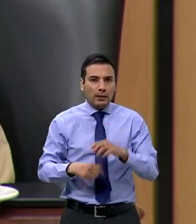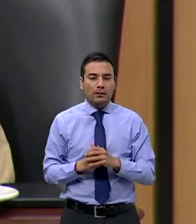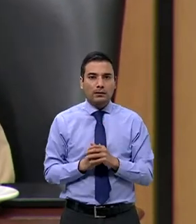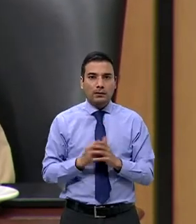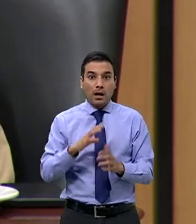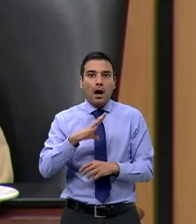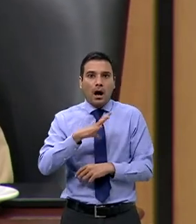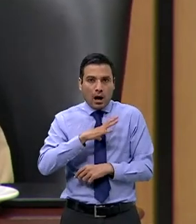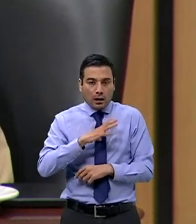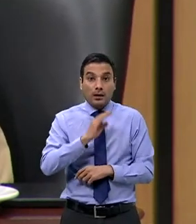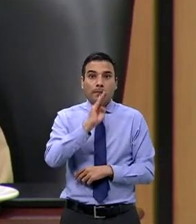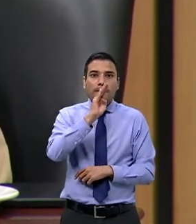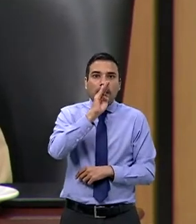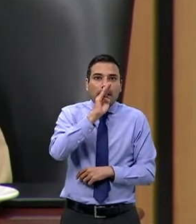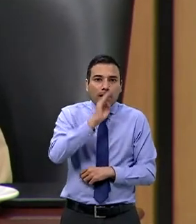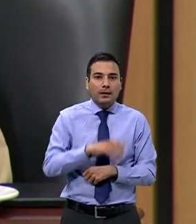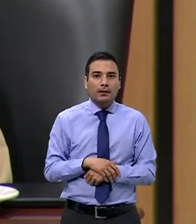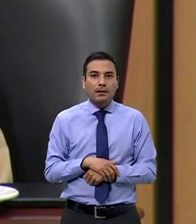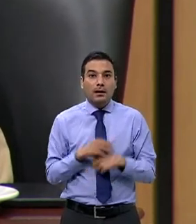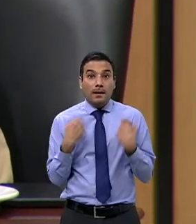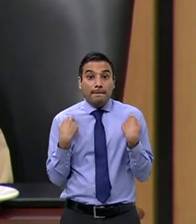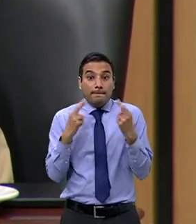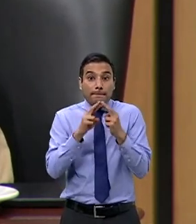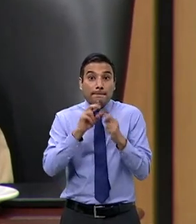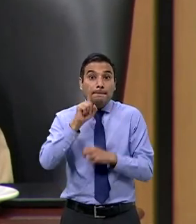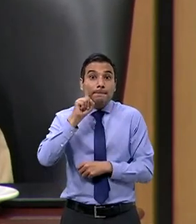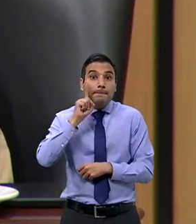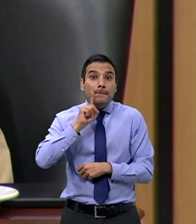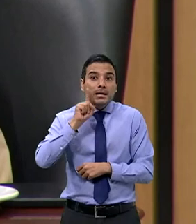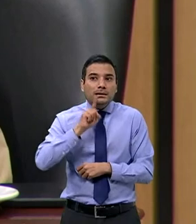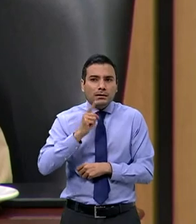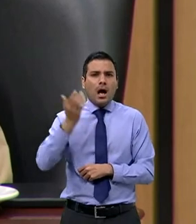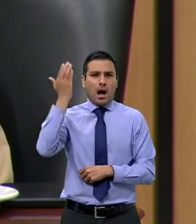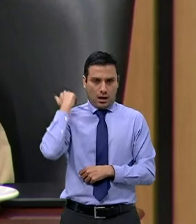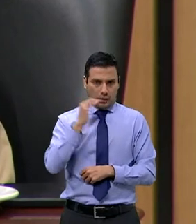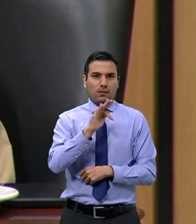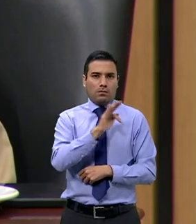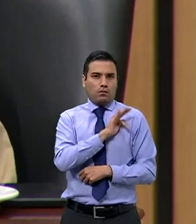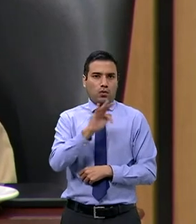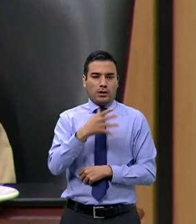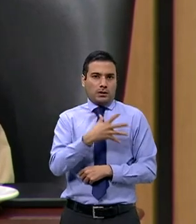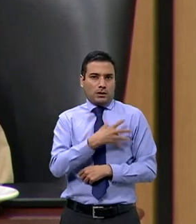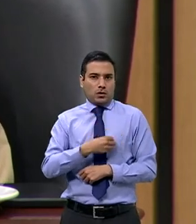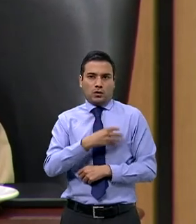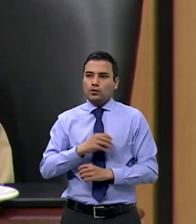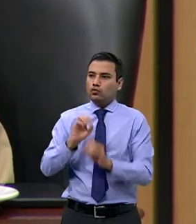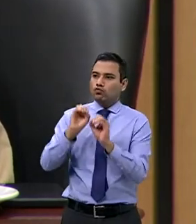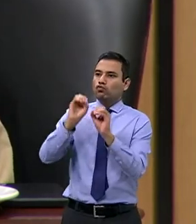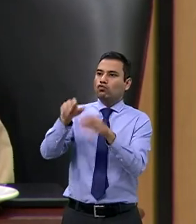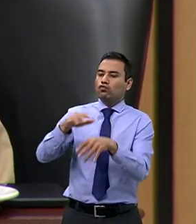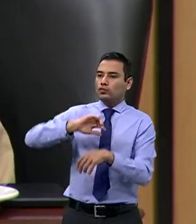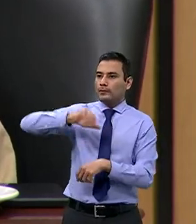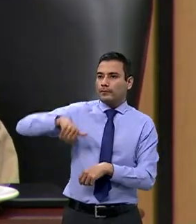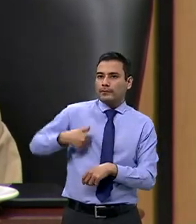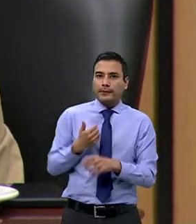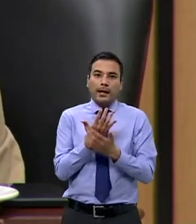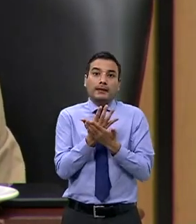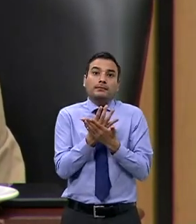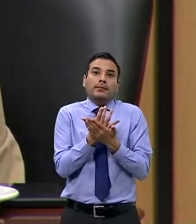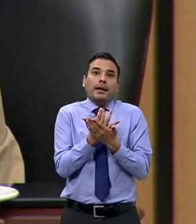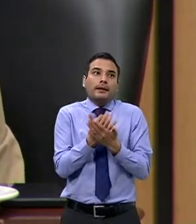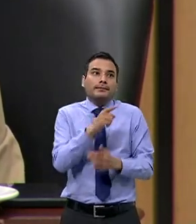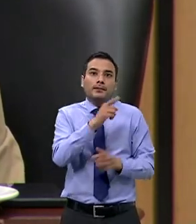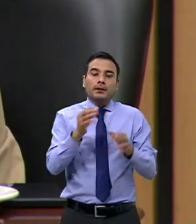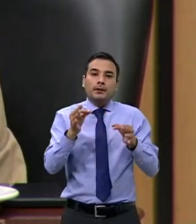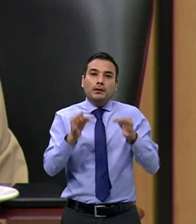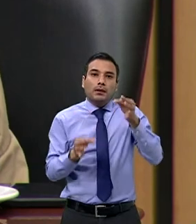a maestras que vivían de estas estancias infantiles esperando que los tribunales les resuelvan